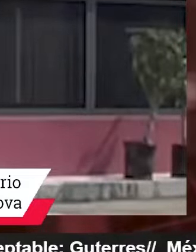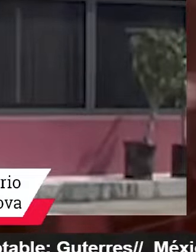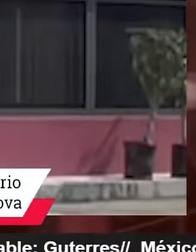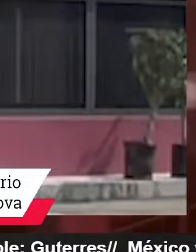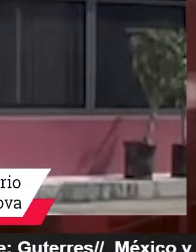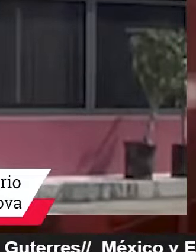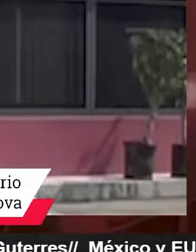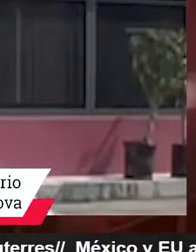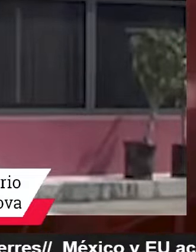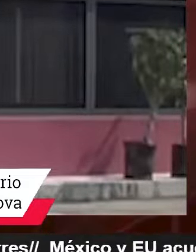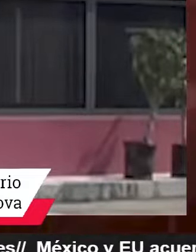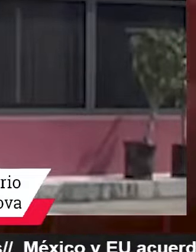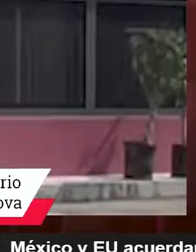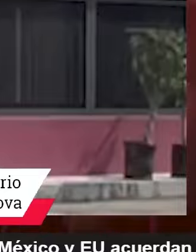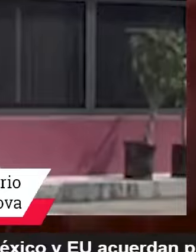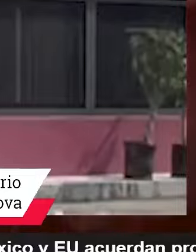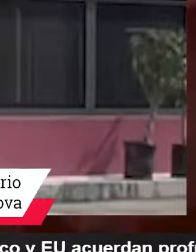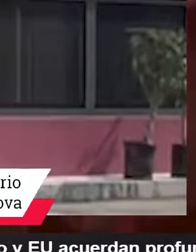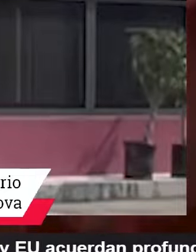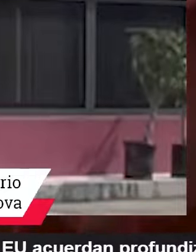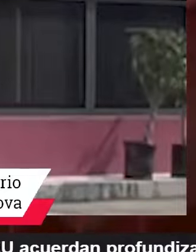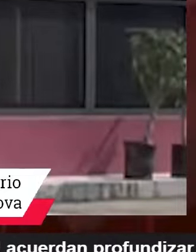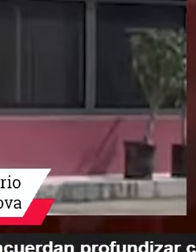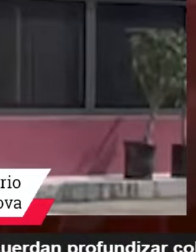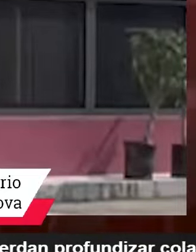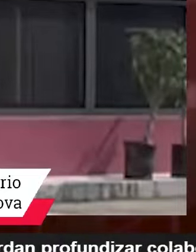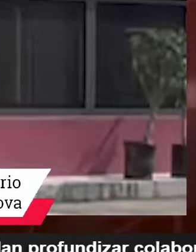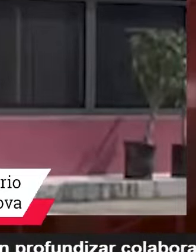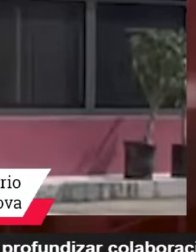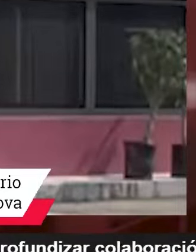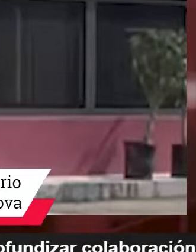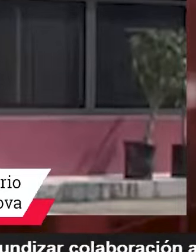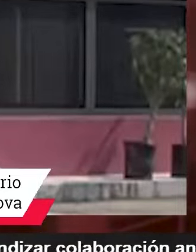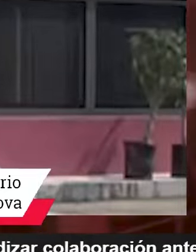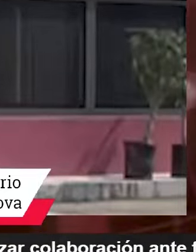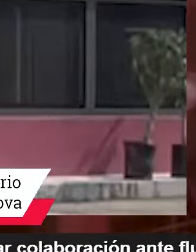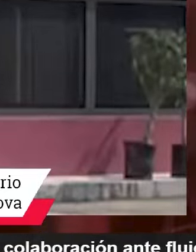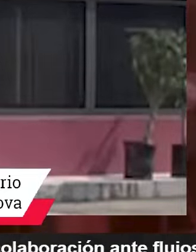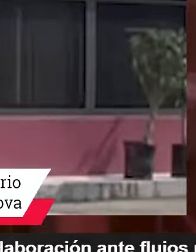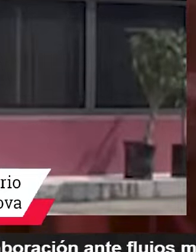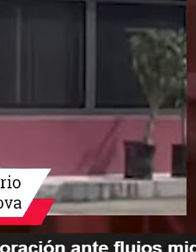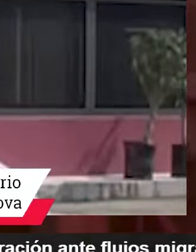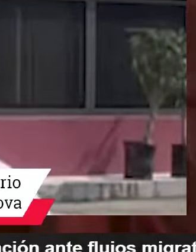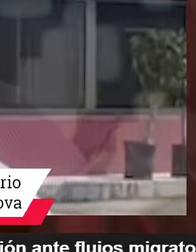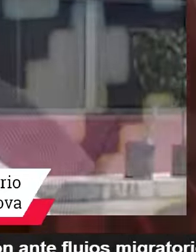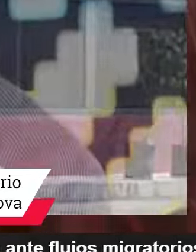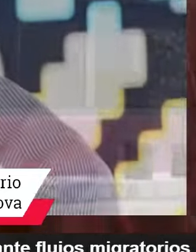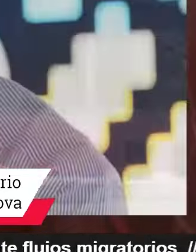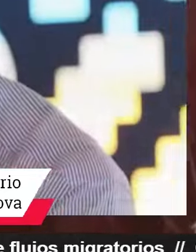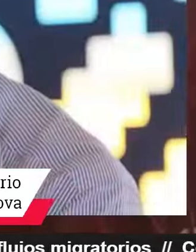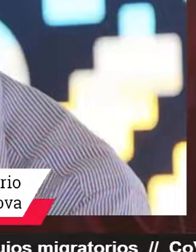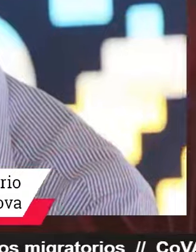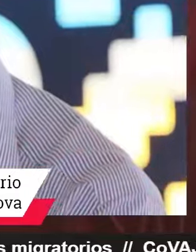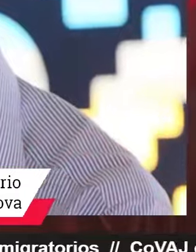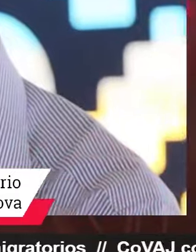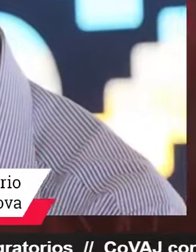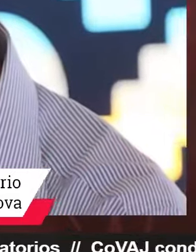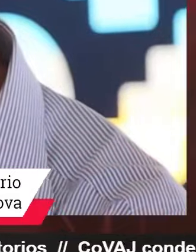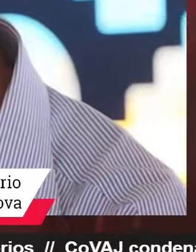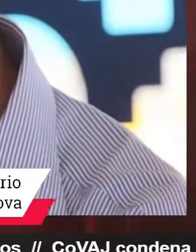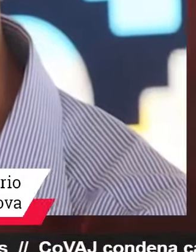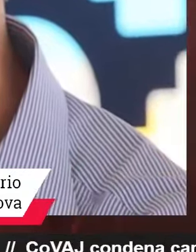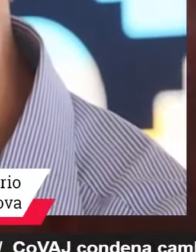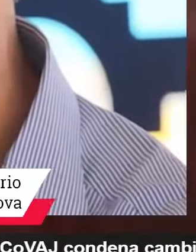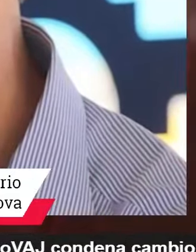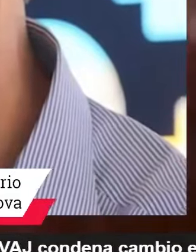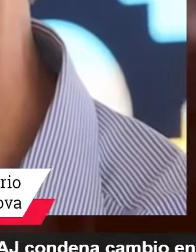el ejemplo del instituto de investigaciones jurídicas que sí tuvo recursos de esta observación electoral destinados